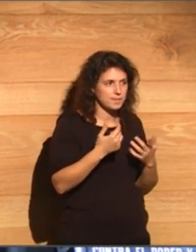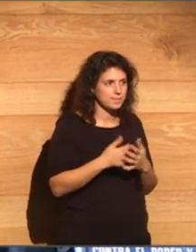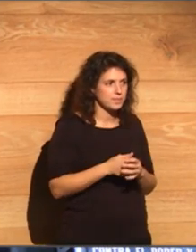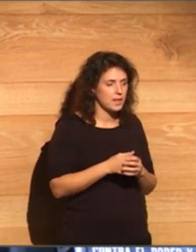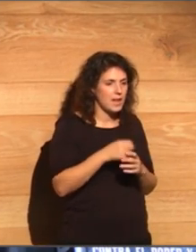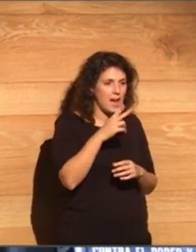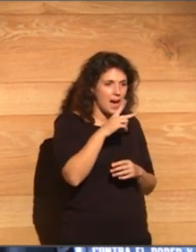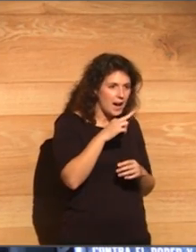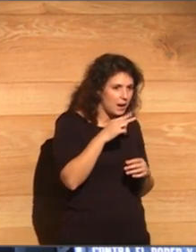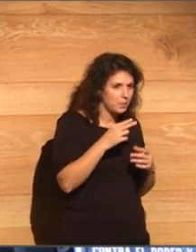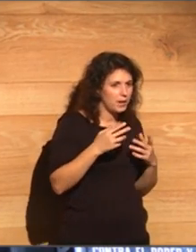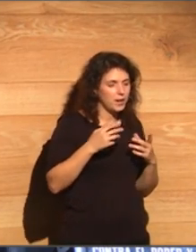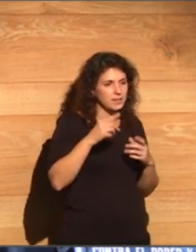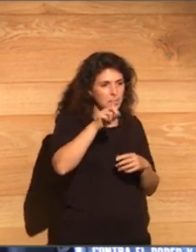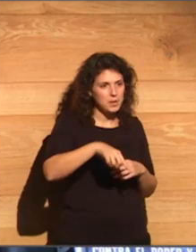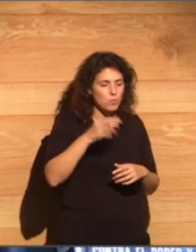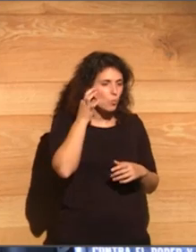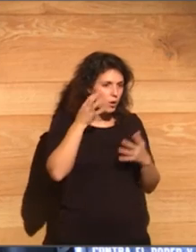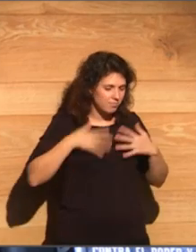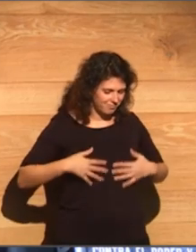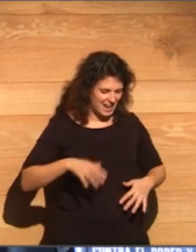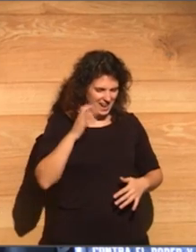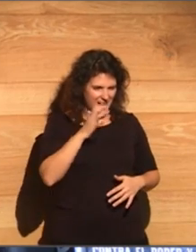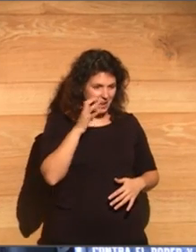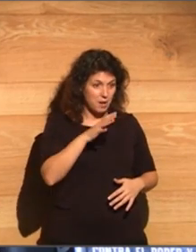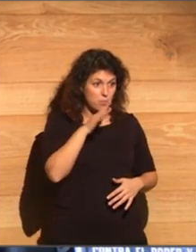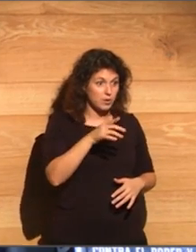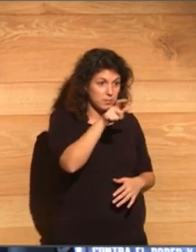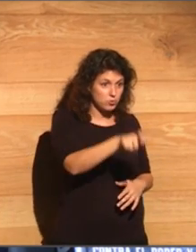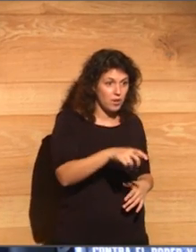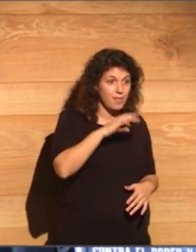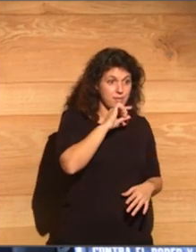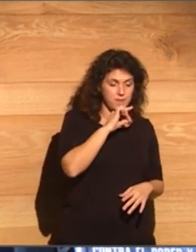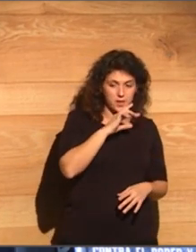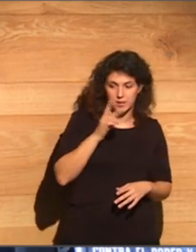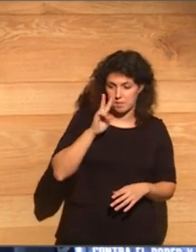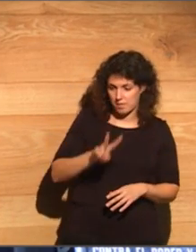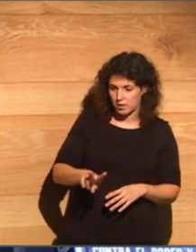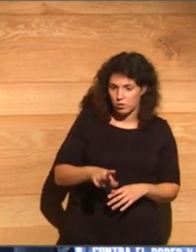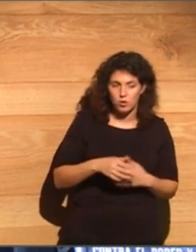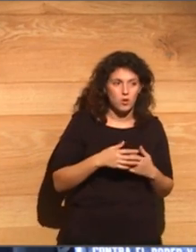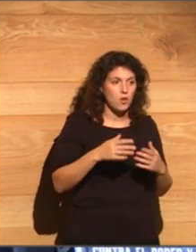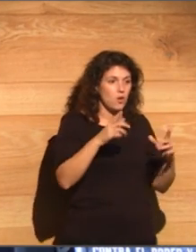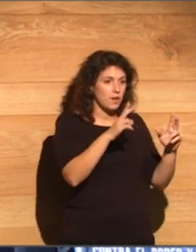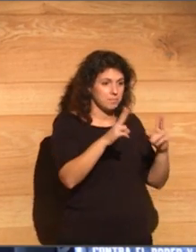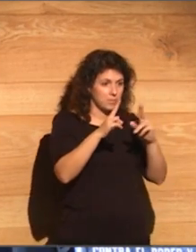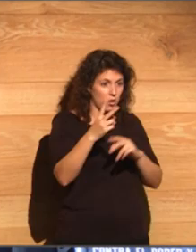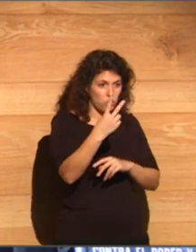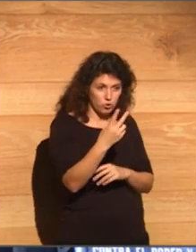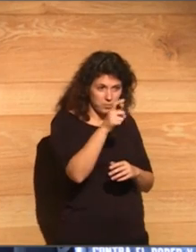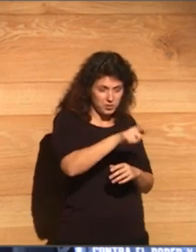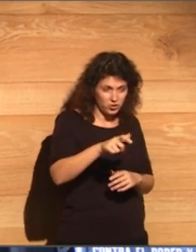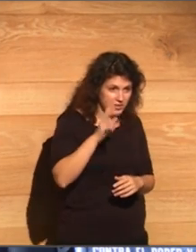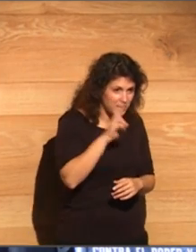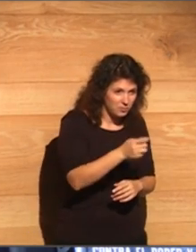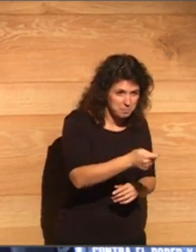poner a Blasco Ibáñez vestido de mujer de una forma extraña solo porque a él le divierte, que se dividió en 2 capítulos que no vio prácticamente nadie,